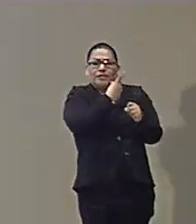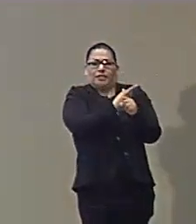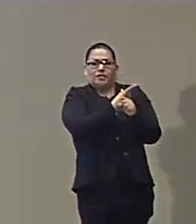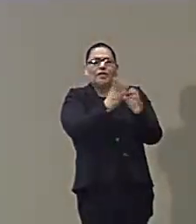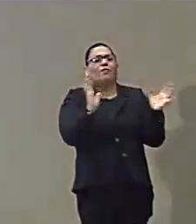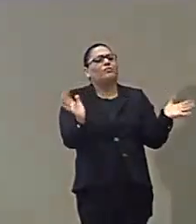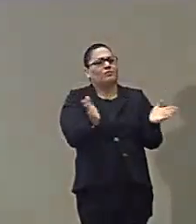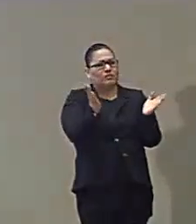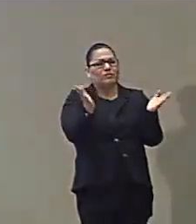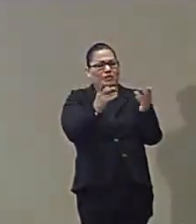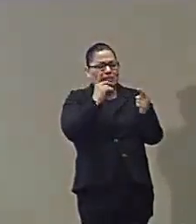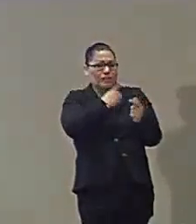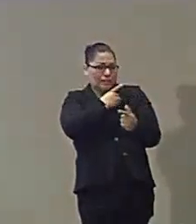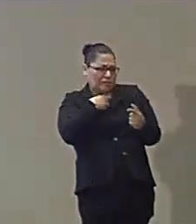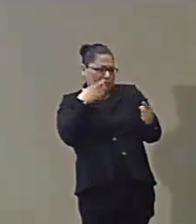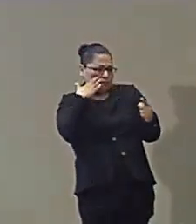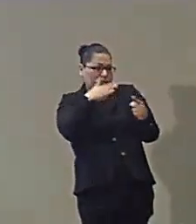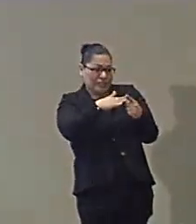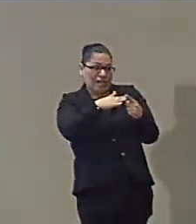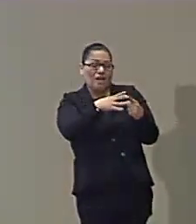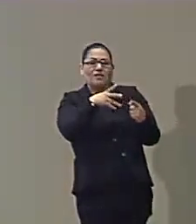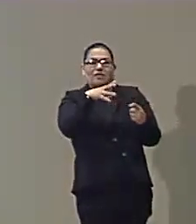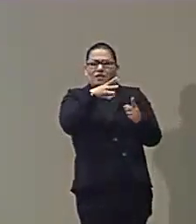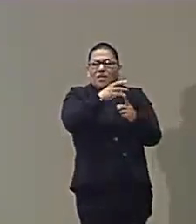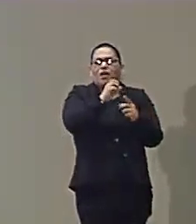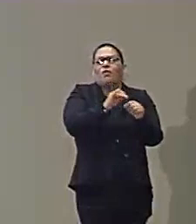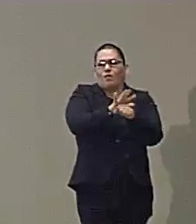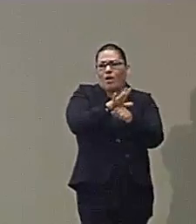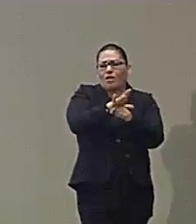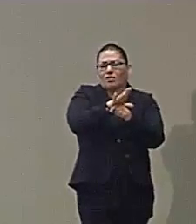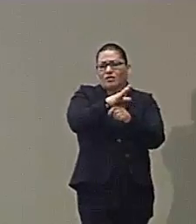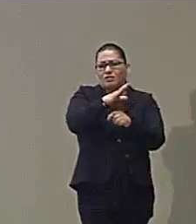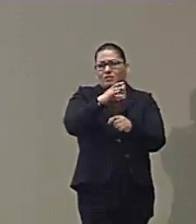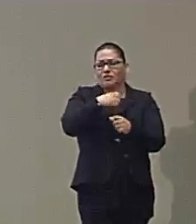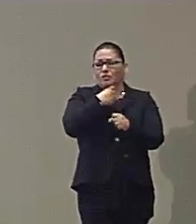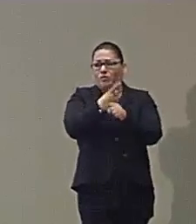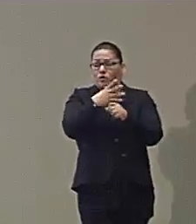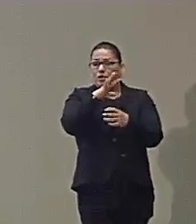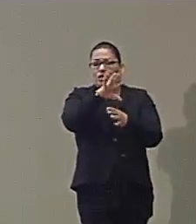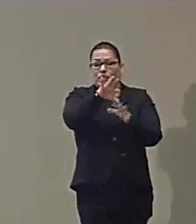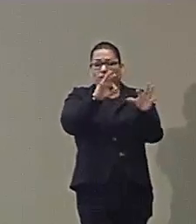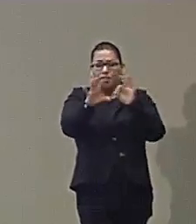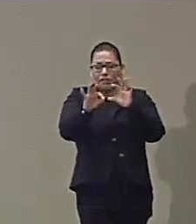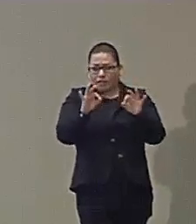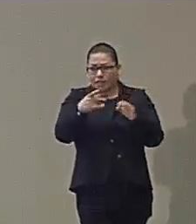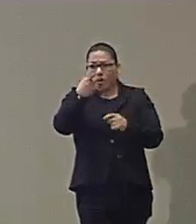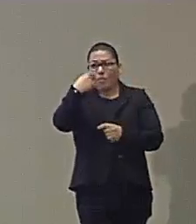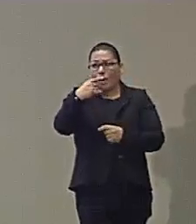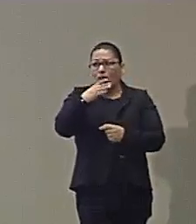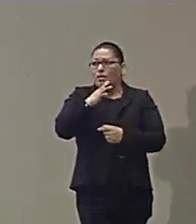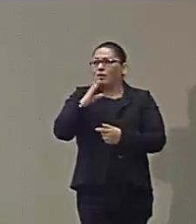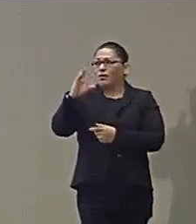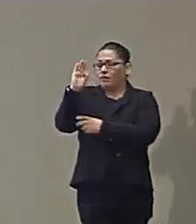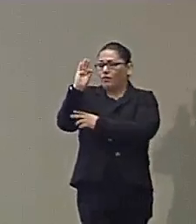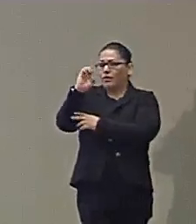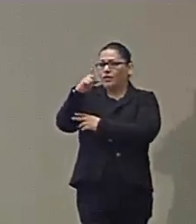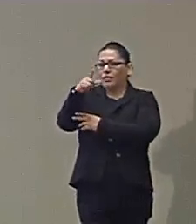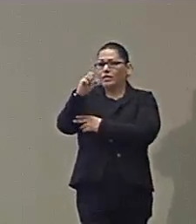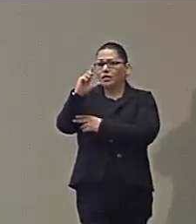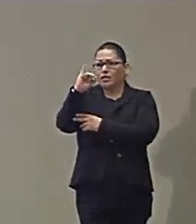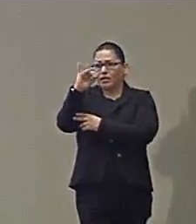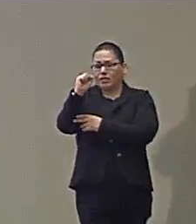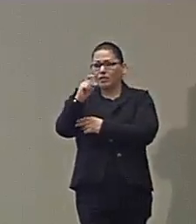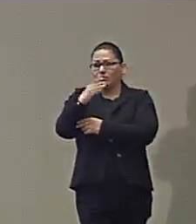todavía y que debemos de aprovechar al senador félix arturo gonzález canto presidente de la